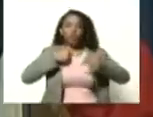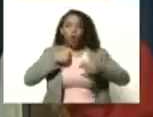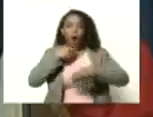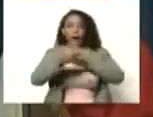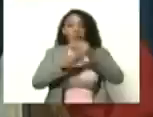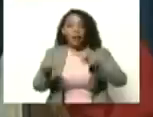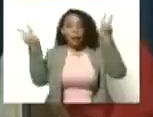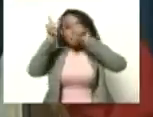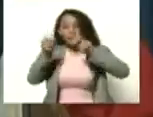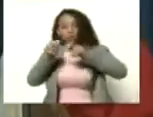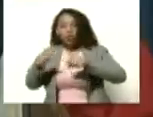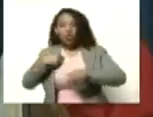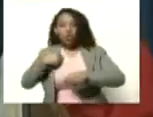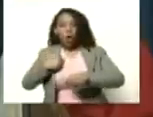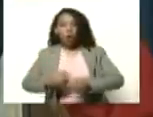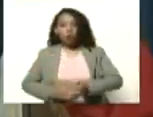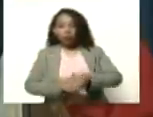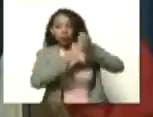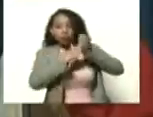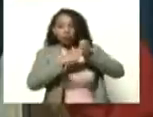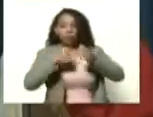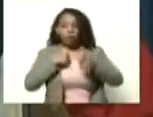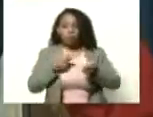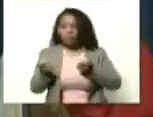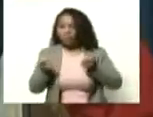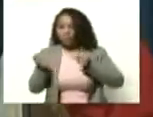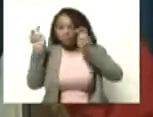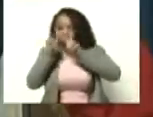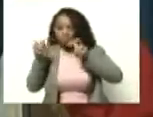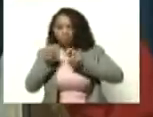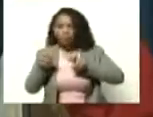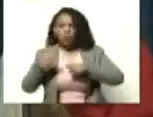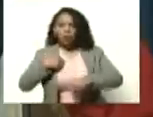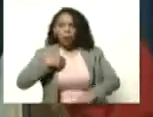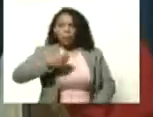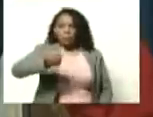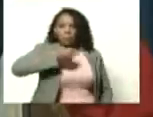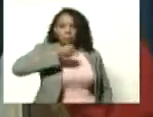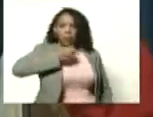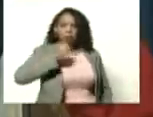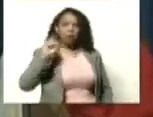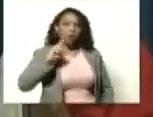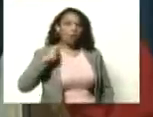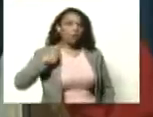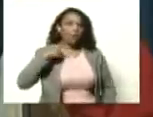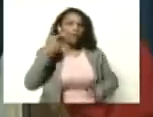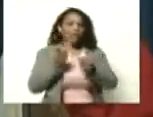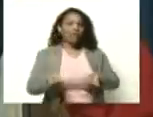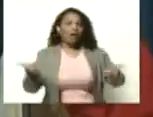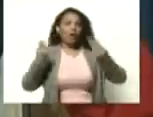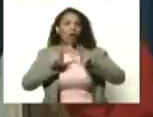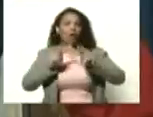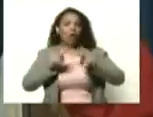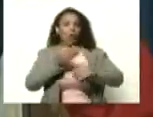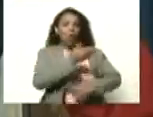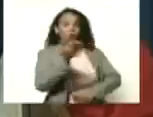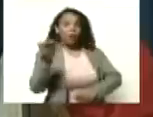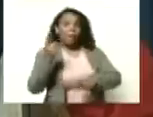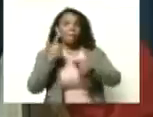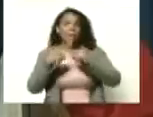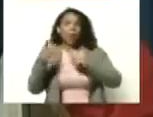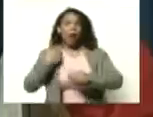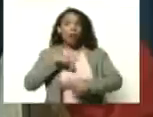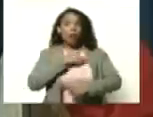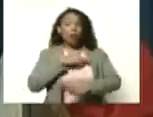sino quiero periodísticamente tal vez no tenga el valor para ustedes pero para